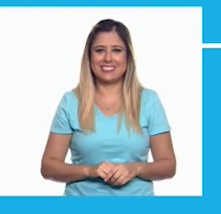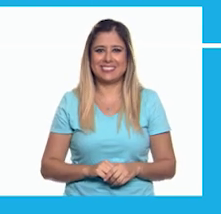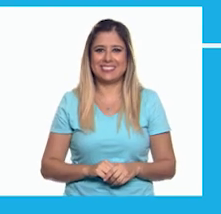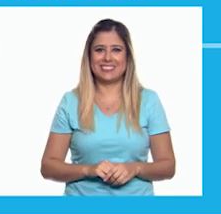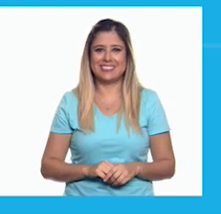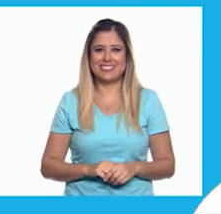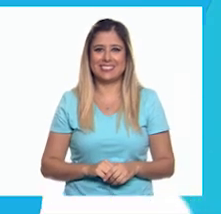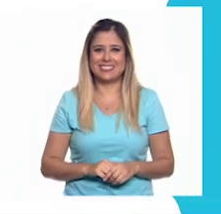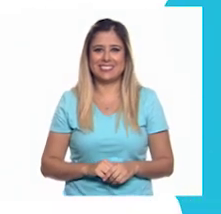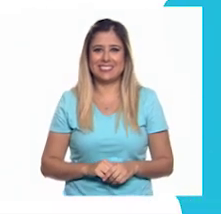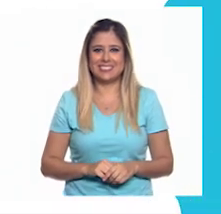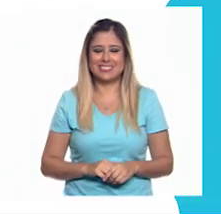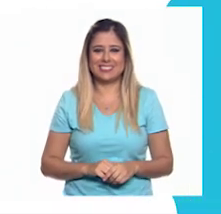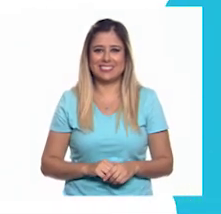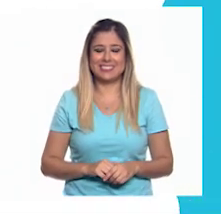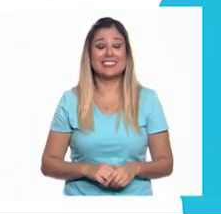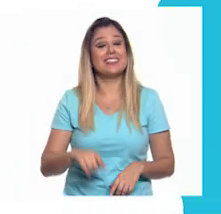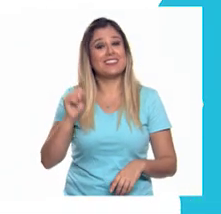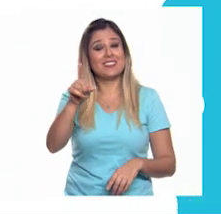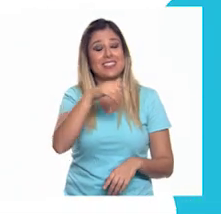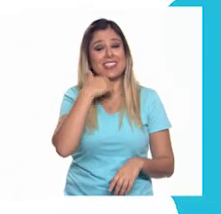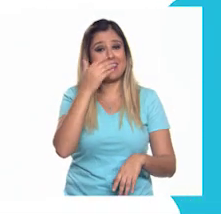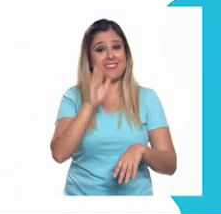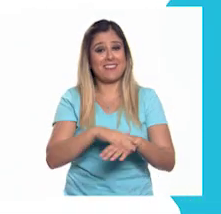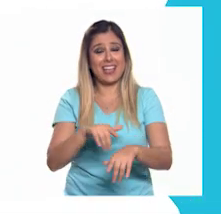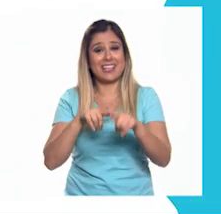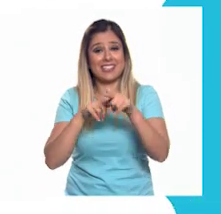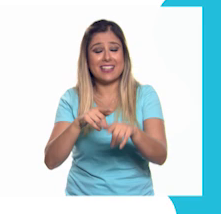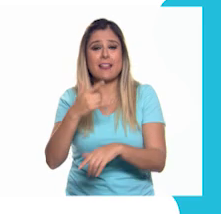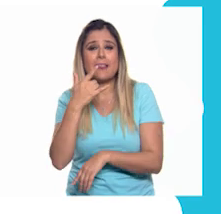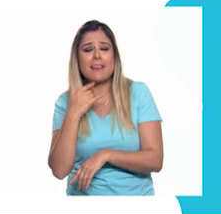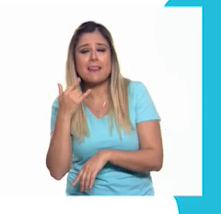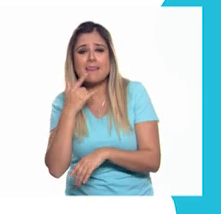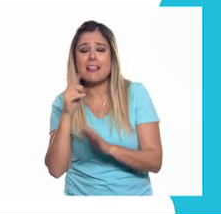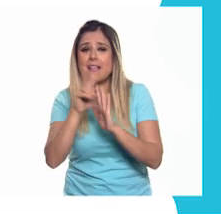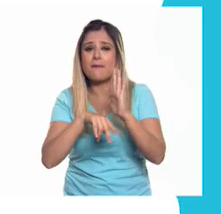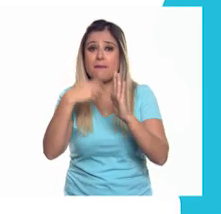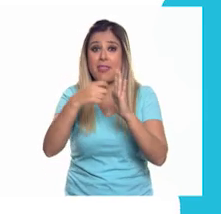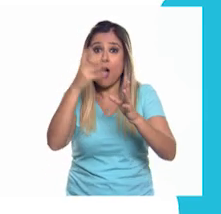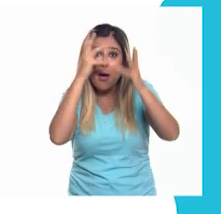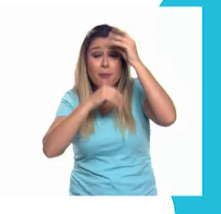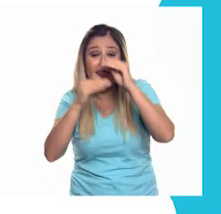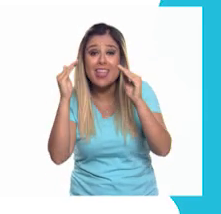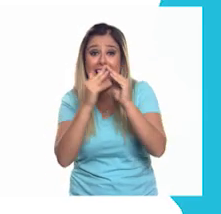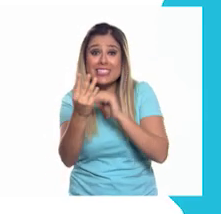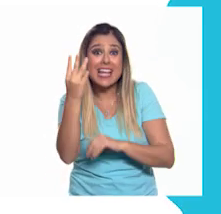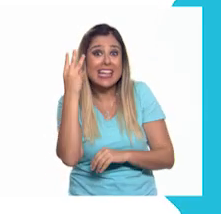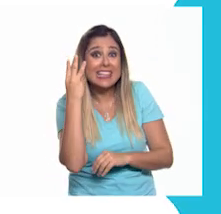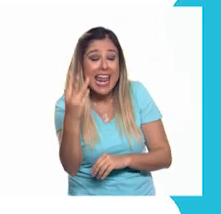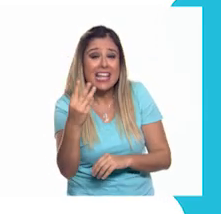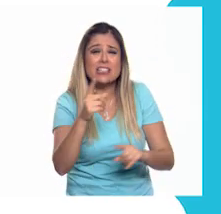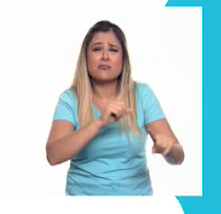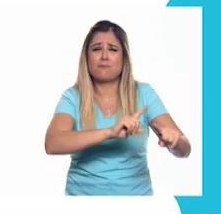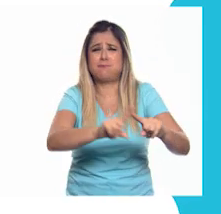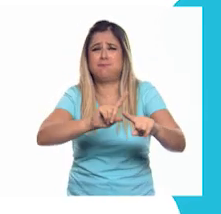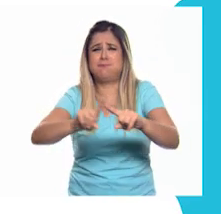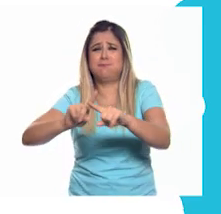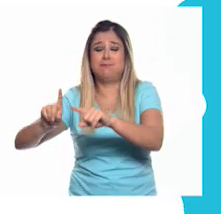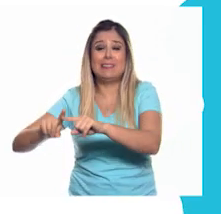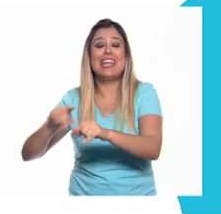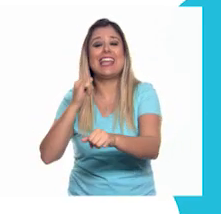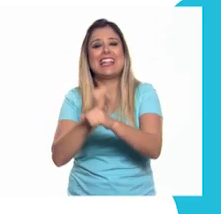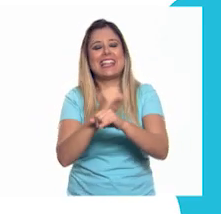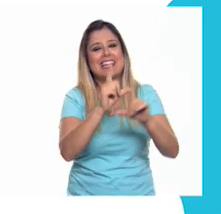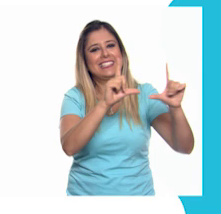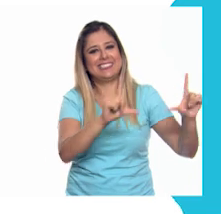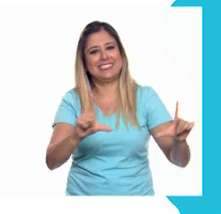conaliteg.cep.gob.mx. Si quieres volver a ver los programas de Aprende en Casa 3, los puedes encontrar en la siguiente liga: